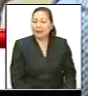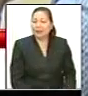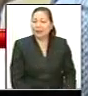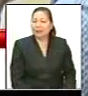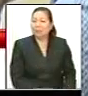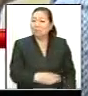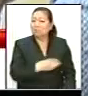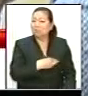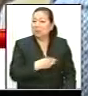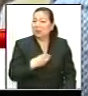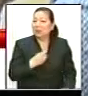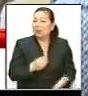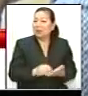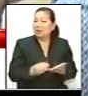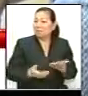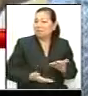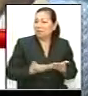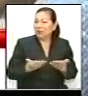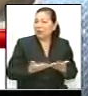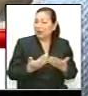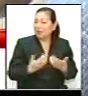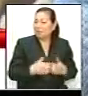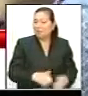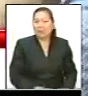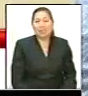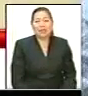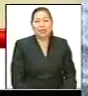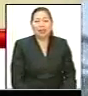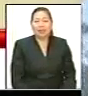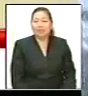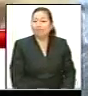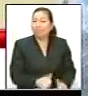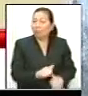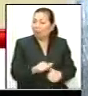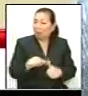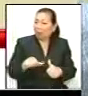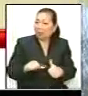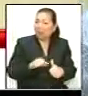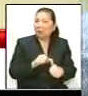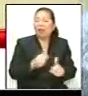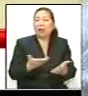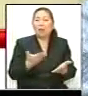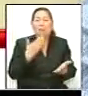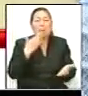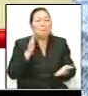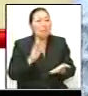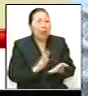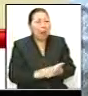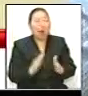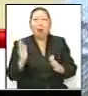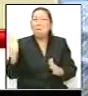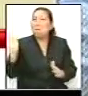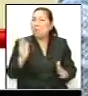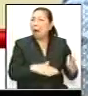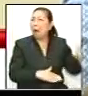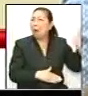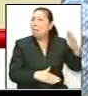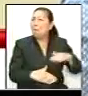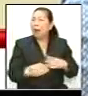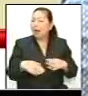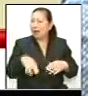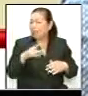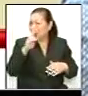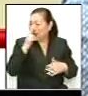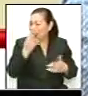de los ministerios, les dan facilidades a las empresas. Y así va girando y deteriorando, destruyendo el